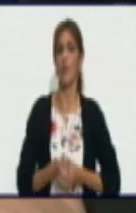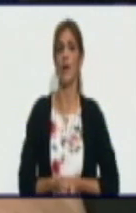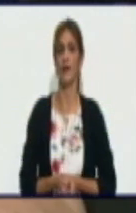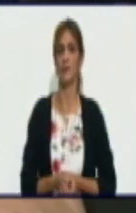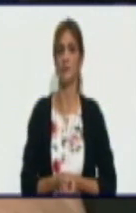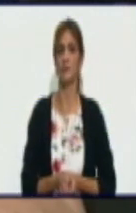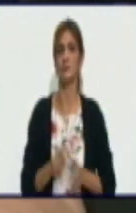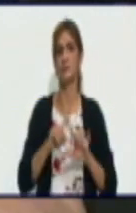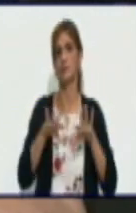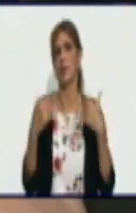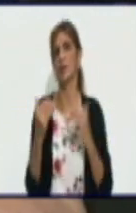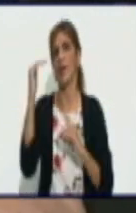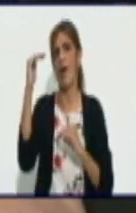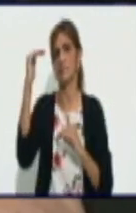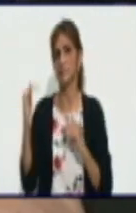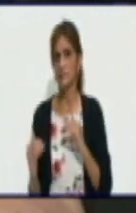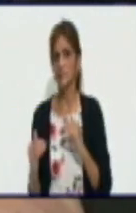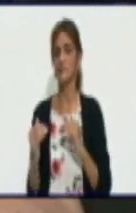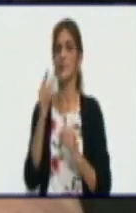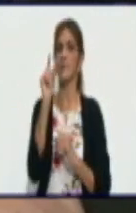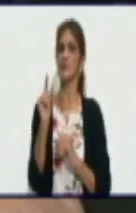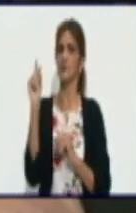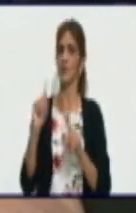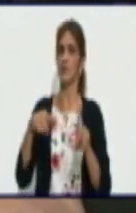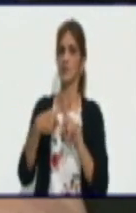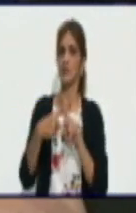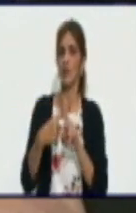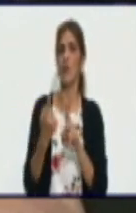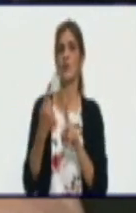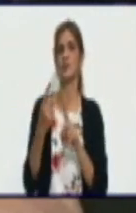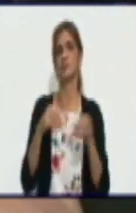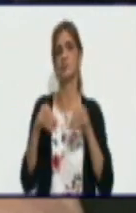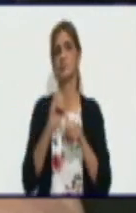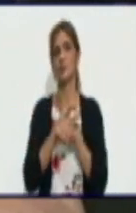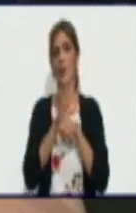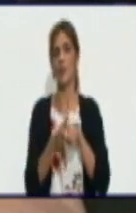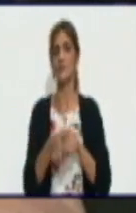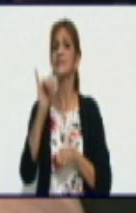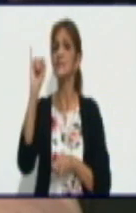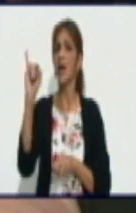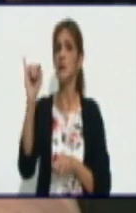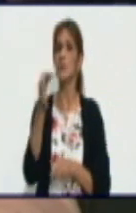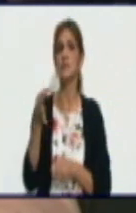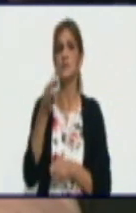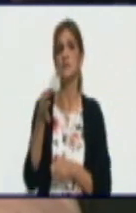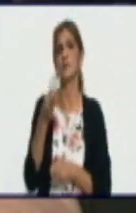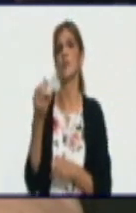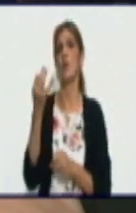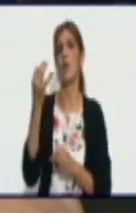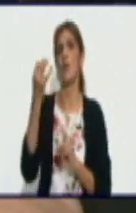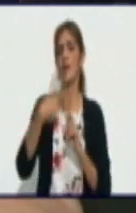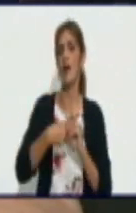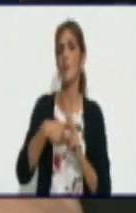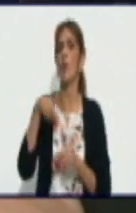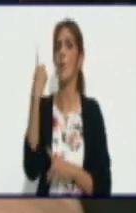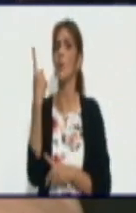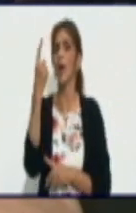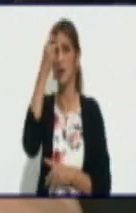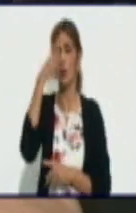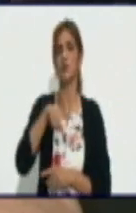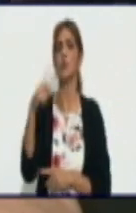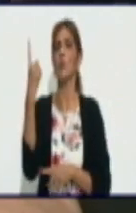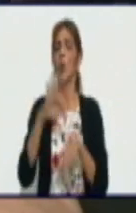un incremento del número de casos. De estas 8 pertenecen 6 al municipio de Bayamo, una Jiguaní y una Río Cauto. Hoy